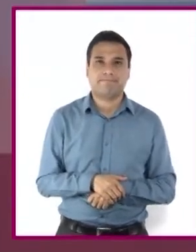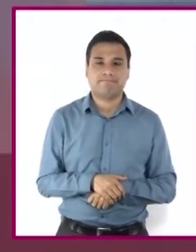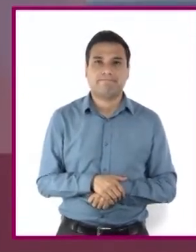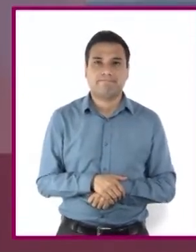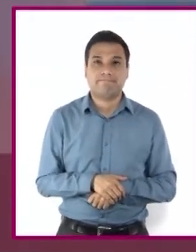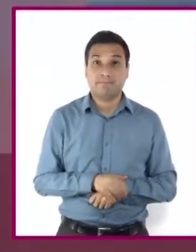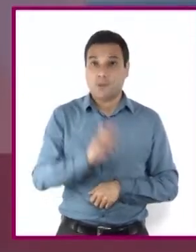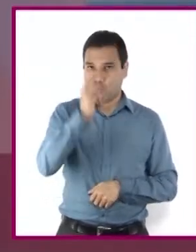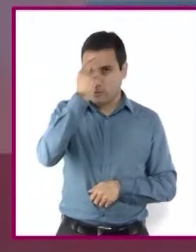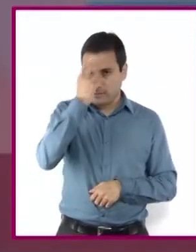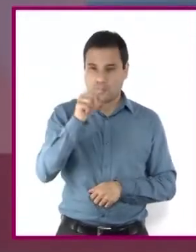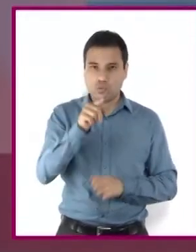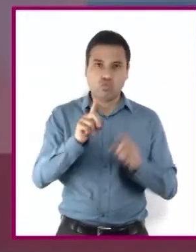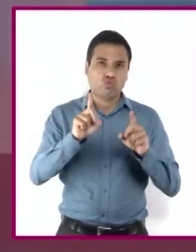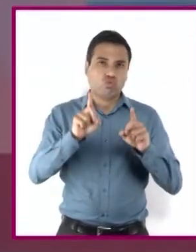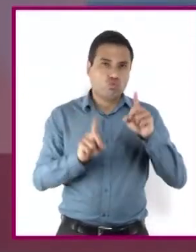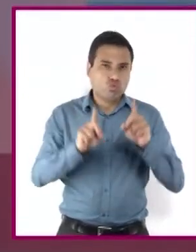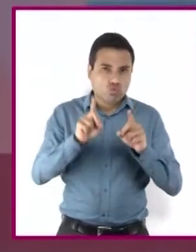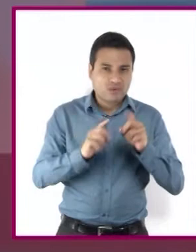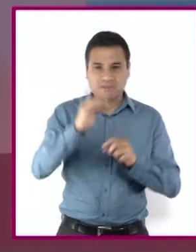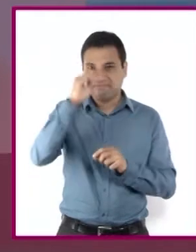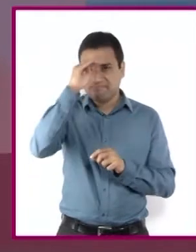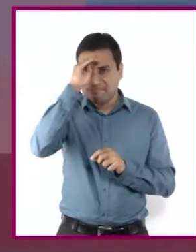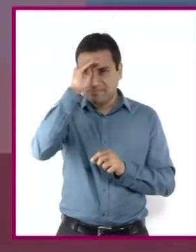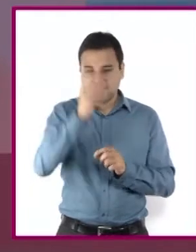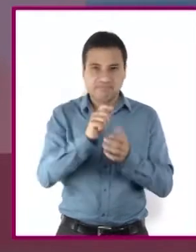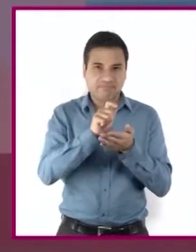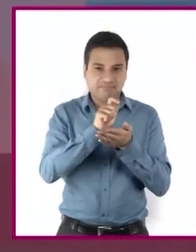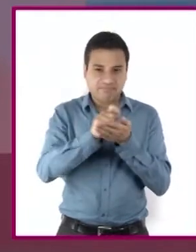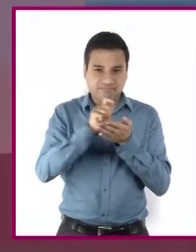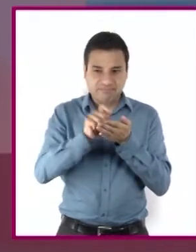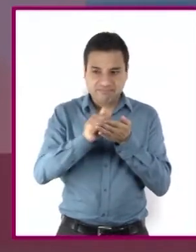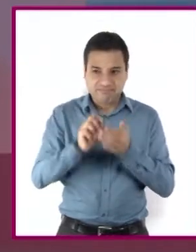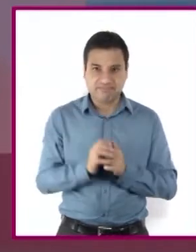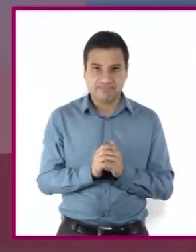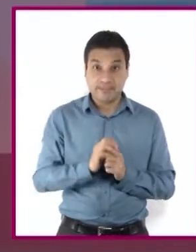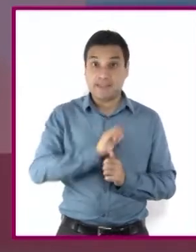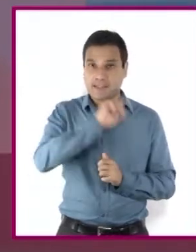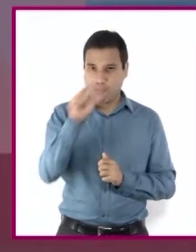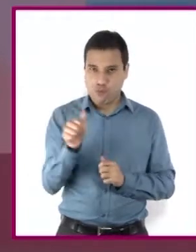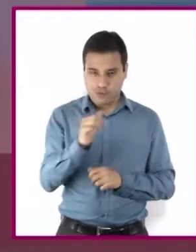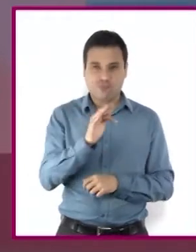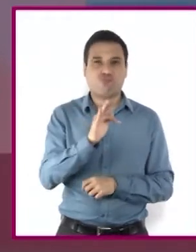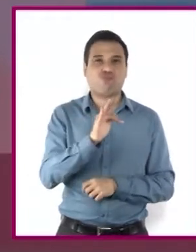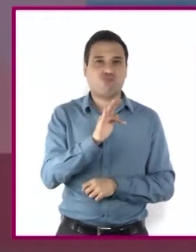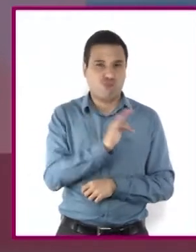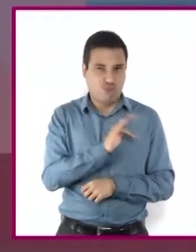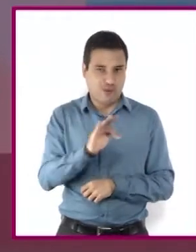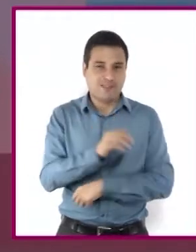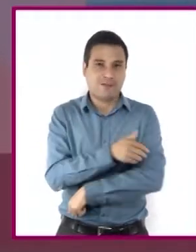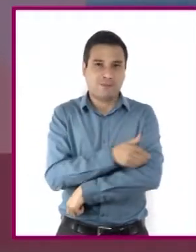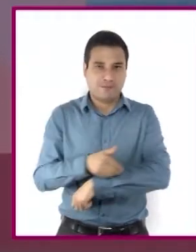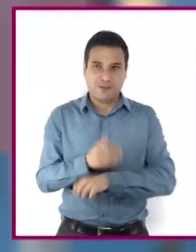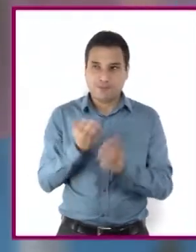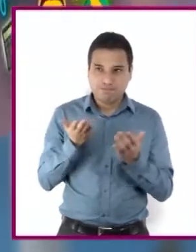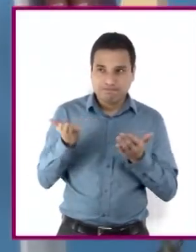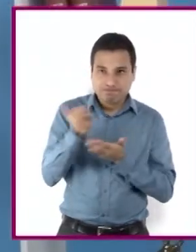anotar sus dudas y reflexiones para que, posteriormente, puedan compartir sus avances con su